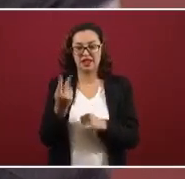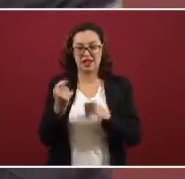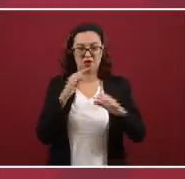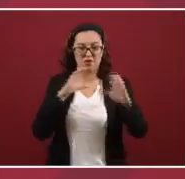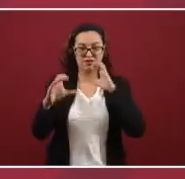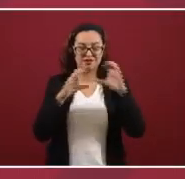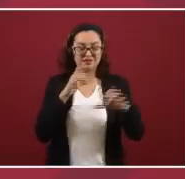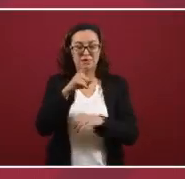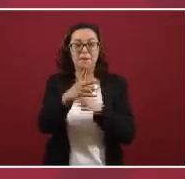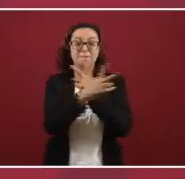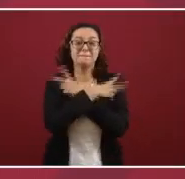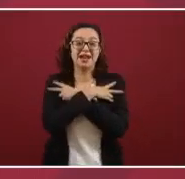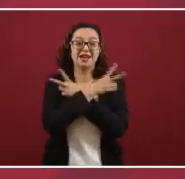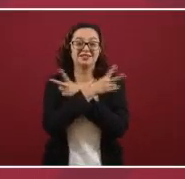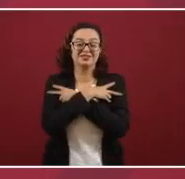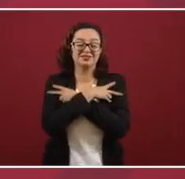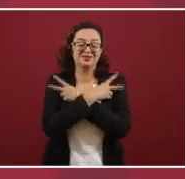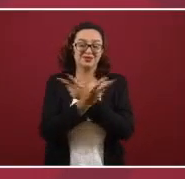Telecomunicación.